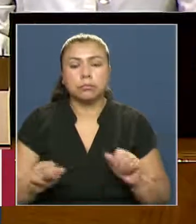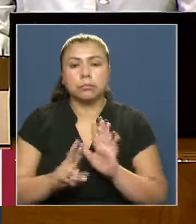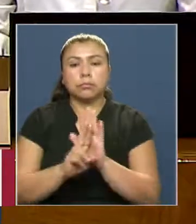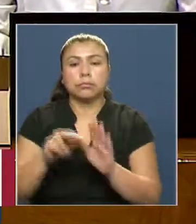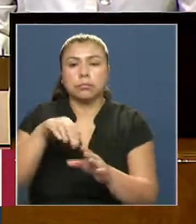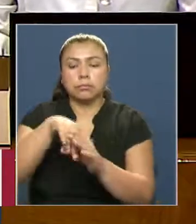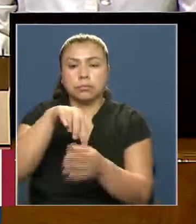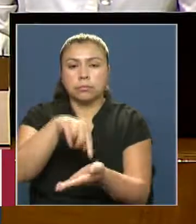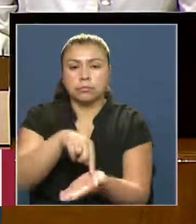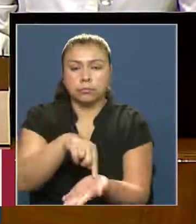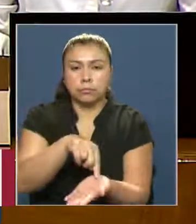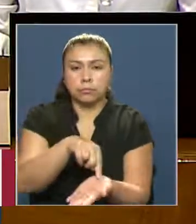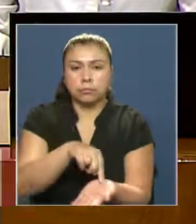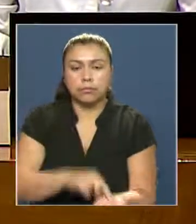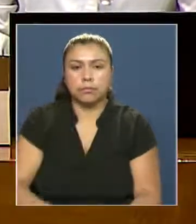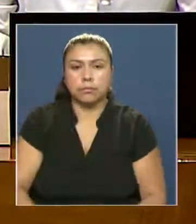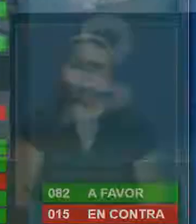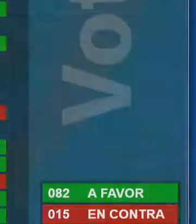Resultado de la votación.